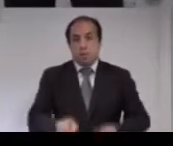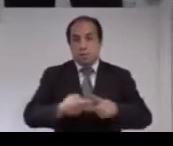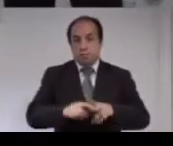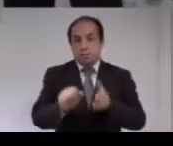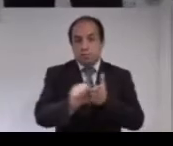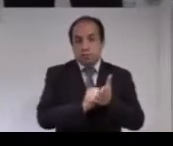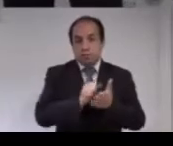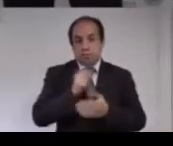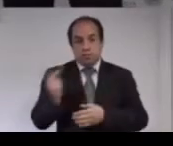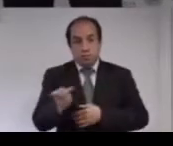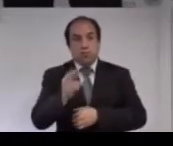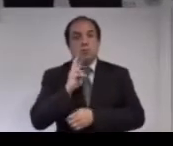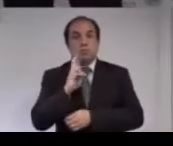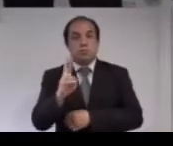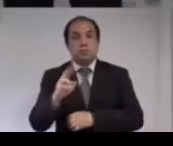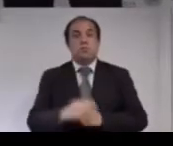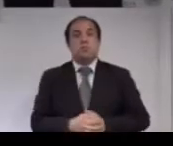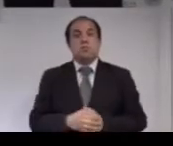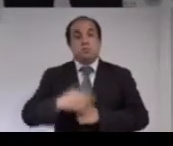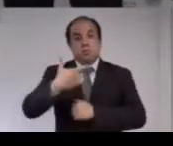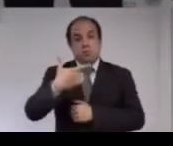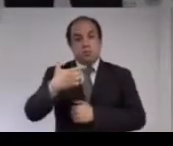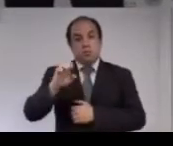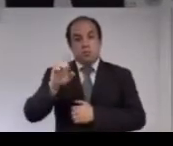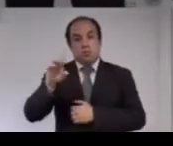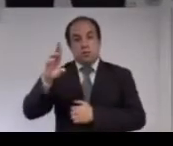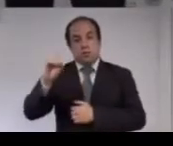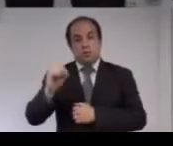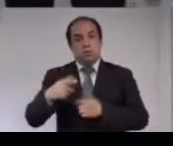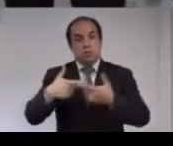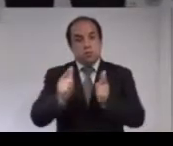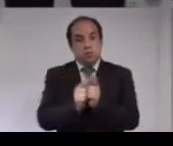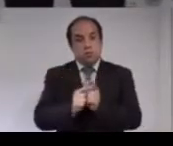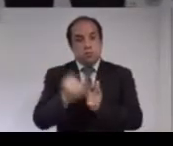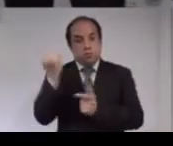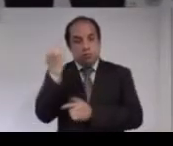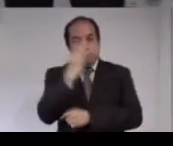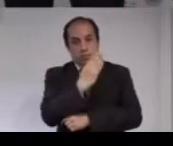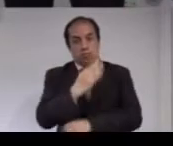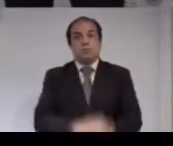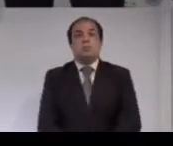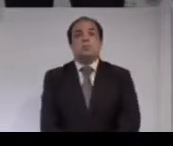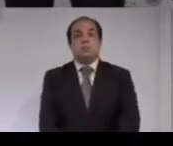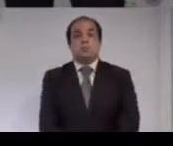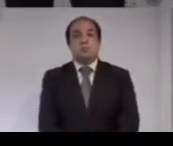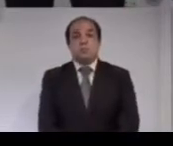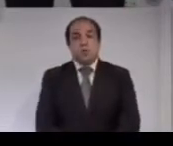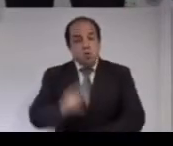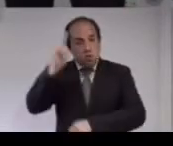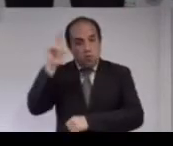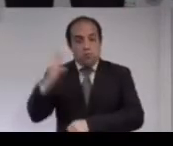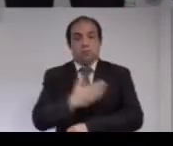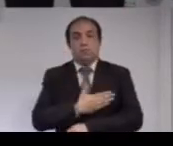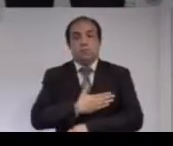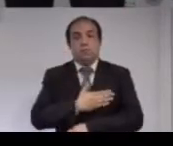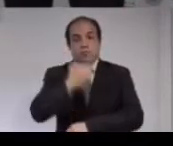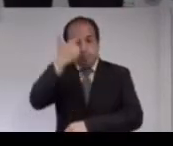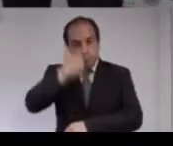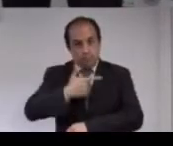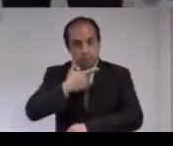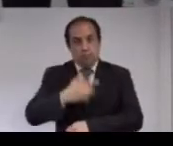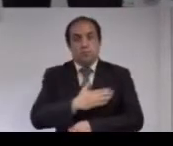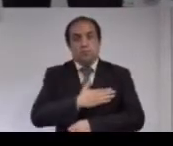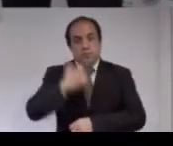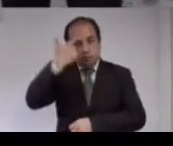Iniciamos sesión de preguntas y respuestas. Gerardo Jiménez, de Grupo Imagen. ¿Qué tal? Buenas noches a